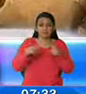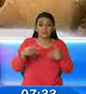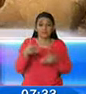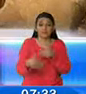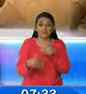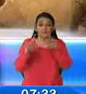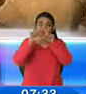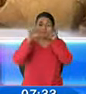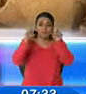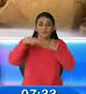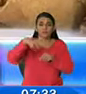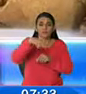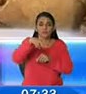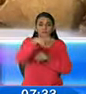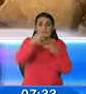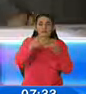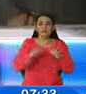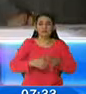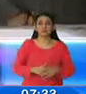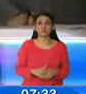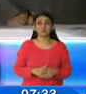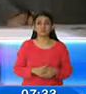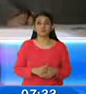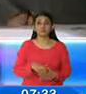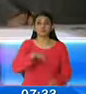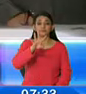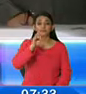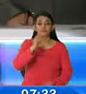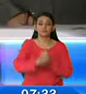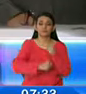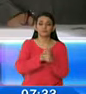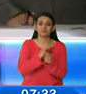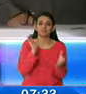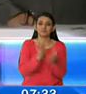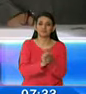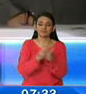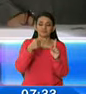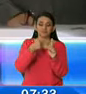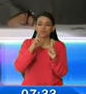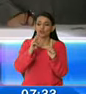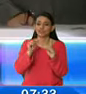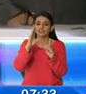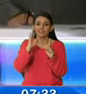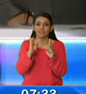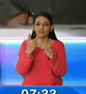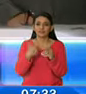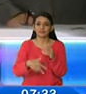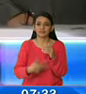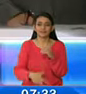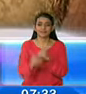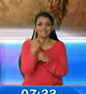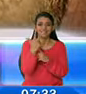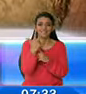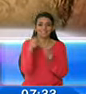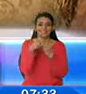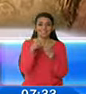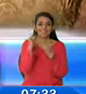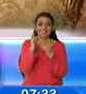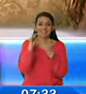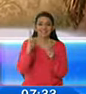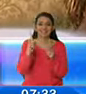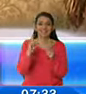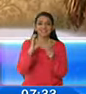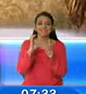al empresariado en el sector turístico. Lleva 40 años de casado con Rocío González y tiene 3 hijas, Irina, Cristina